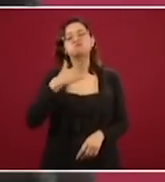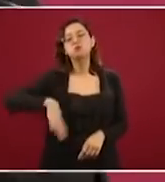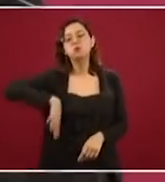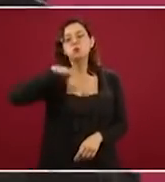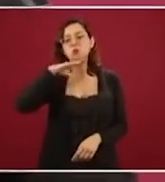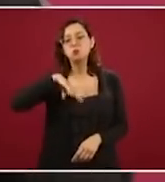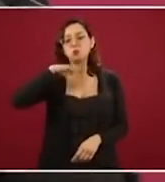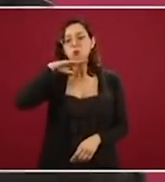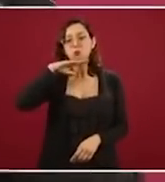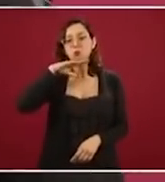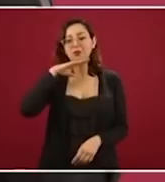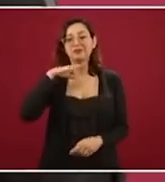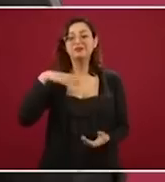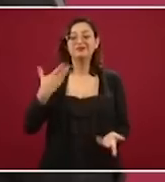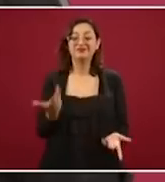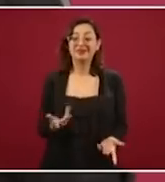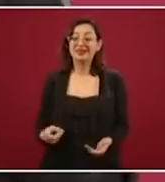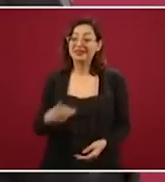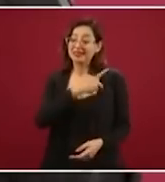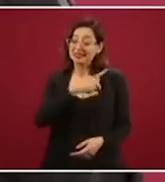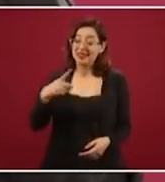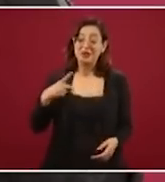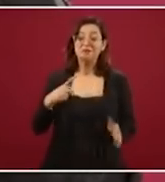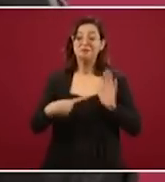Y lo que queremos es